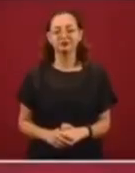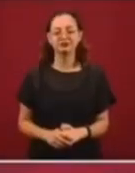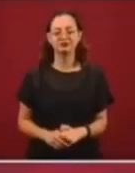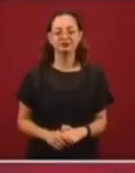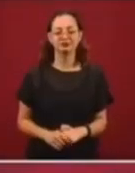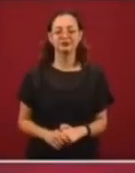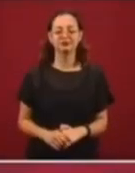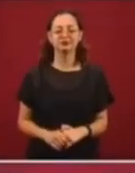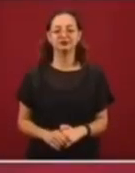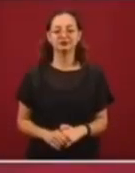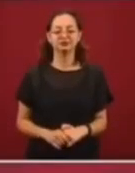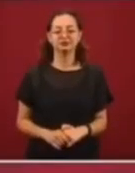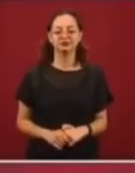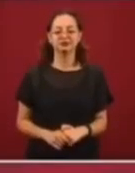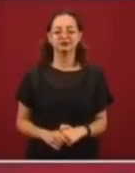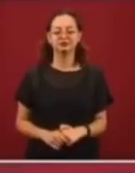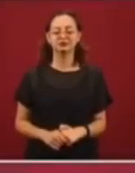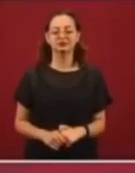producir,